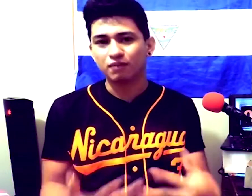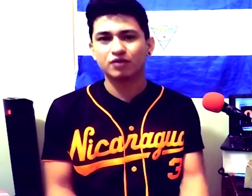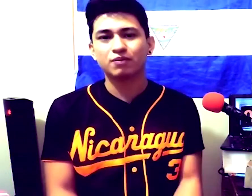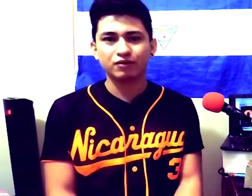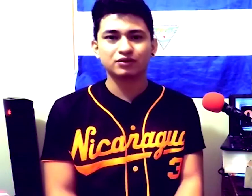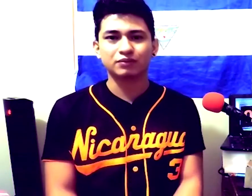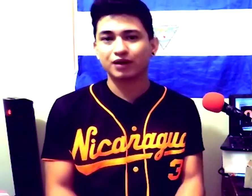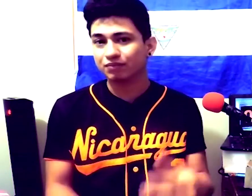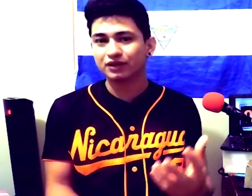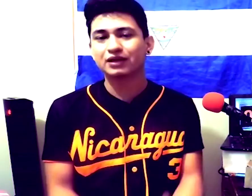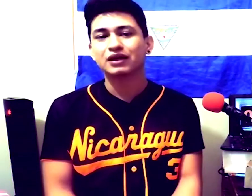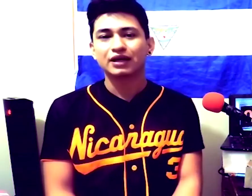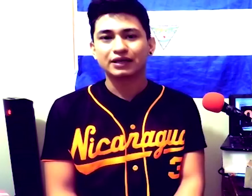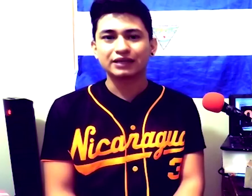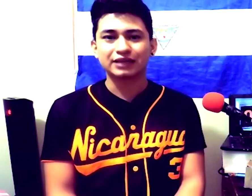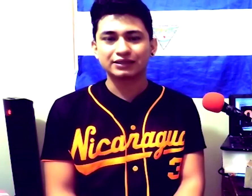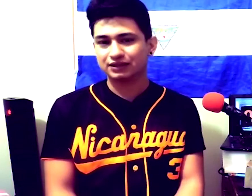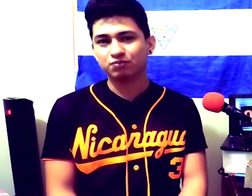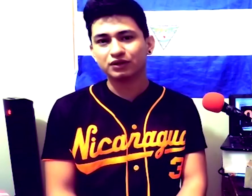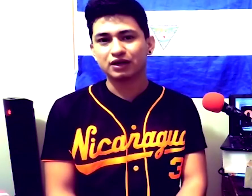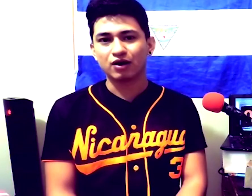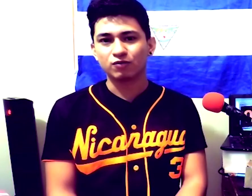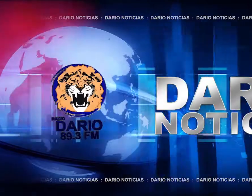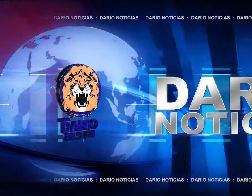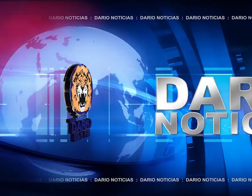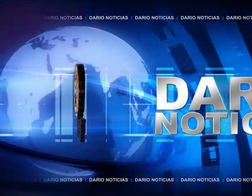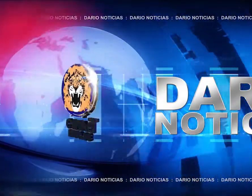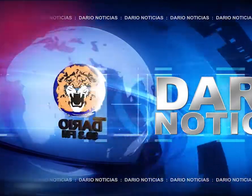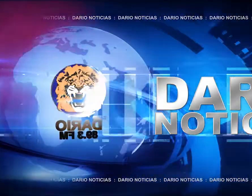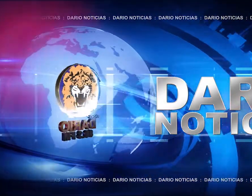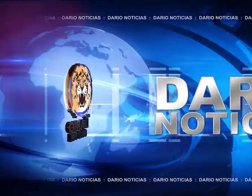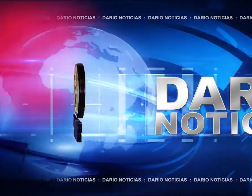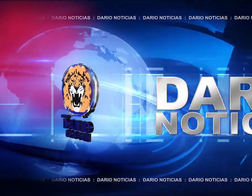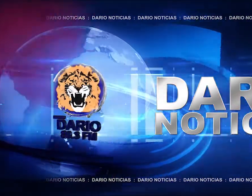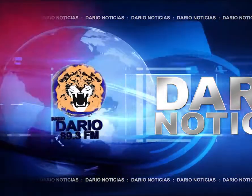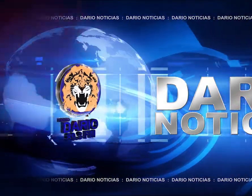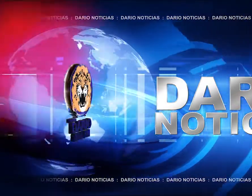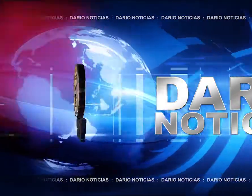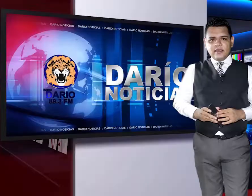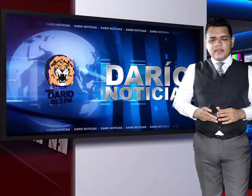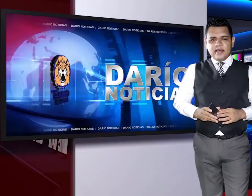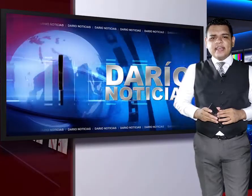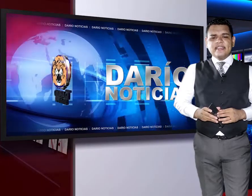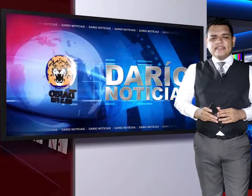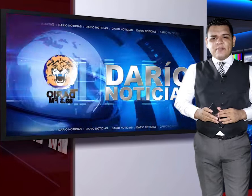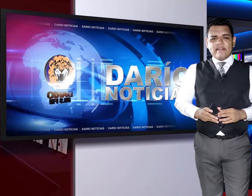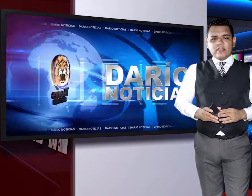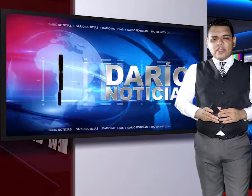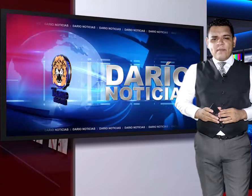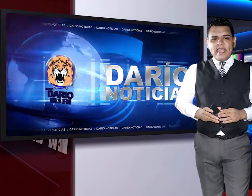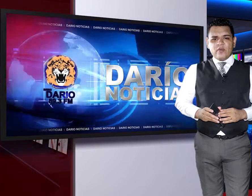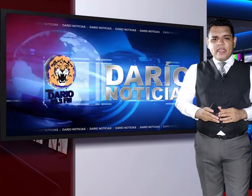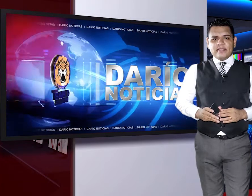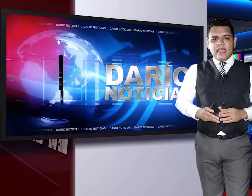nuestro mayor aporte para poder realizar este tipo de trabajo. Darío Noticias. Gracias por